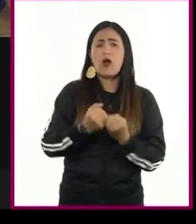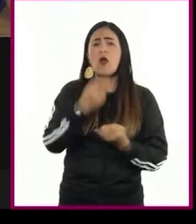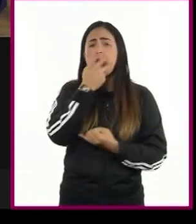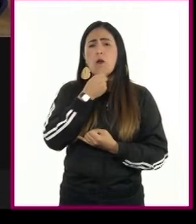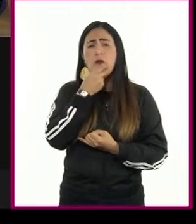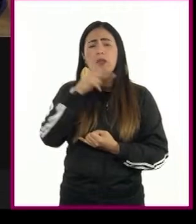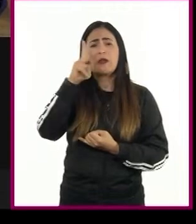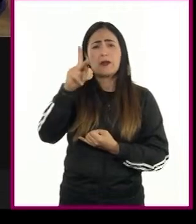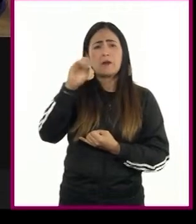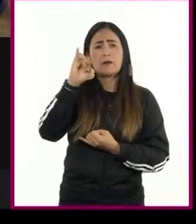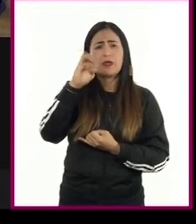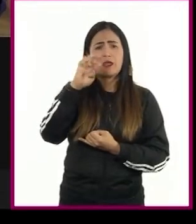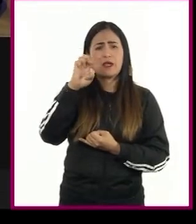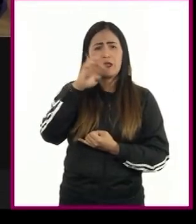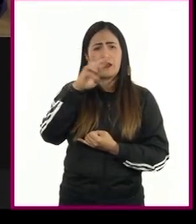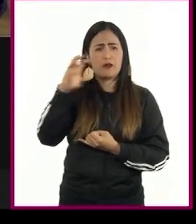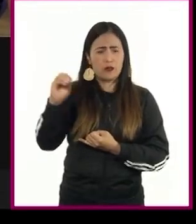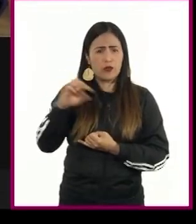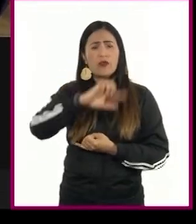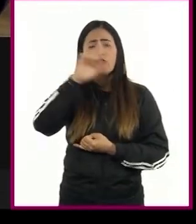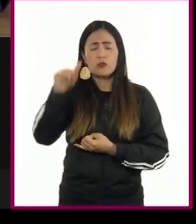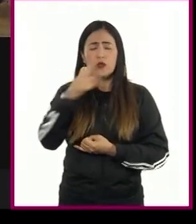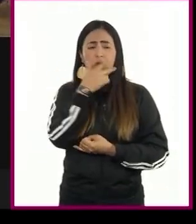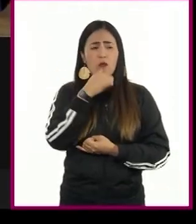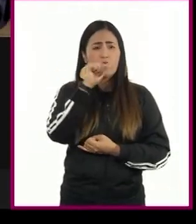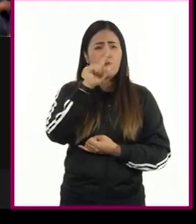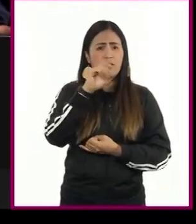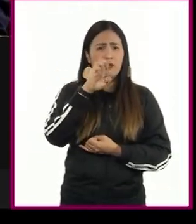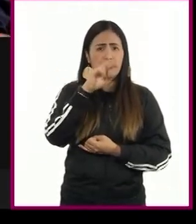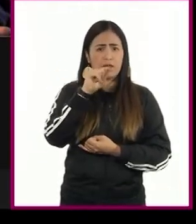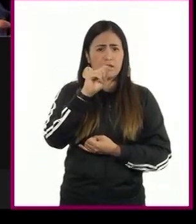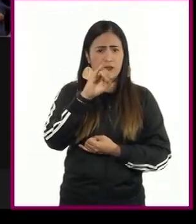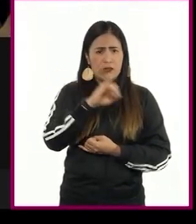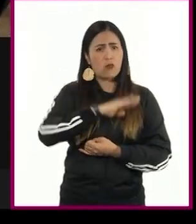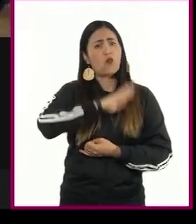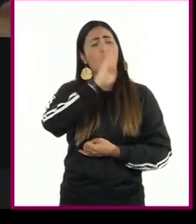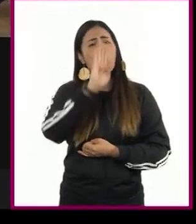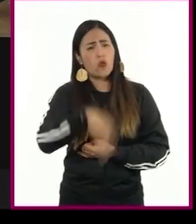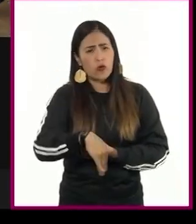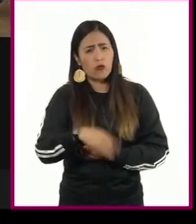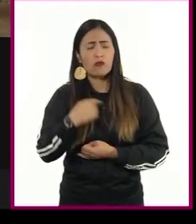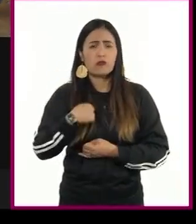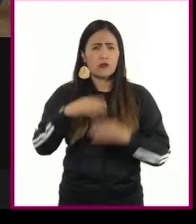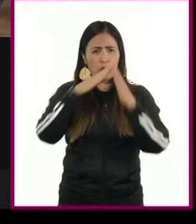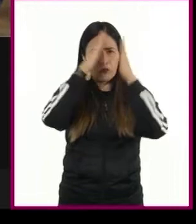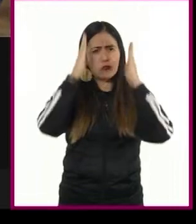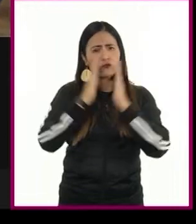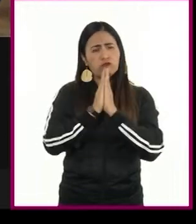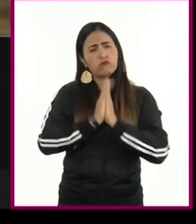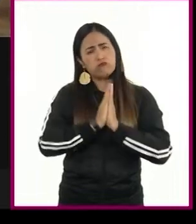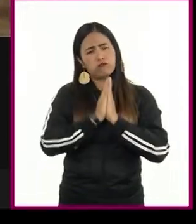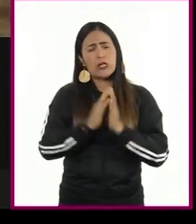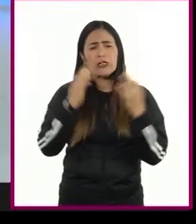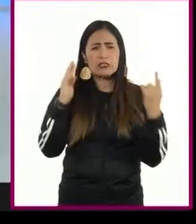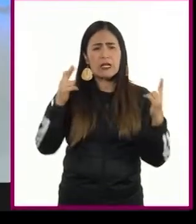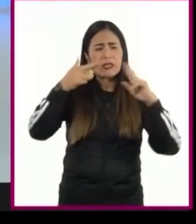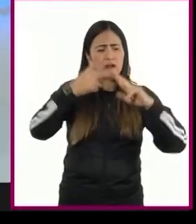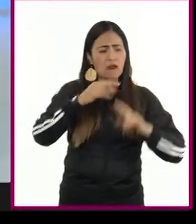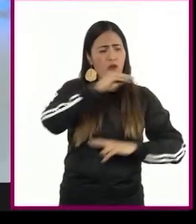Francesca. Luego de la muerte de Alberti, tomé el hábito franciscano y peregriné por varios